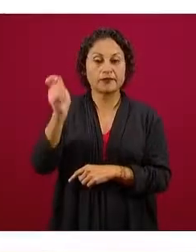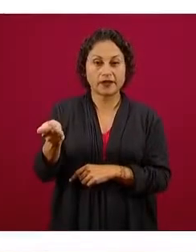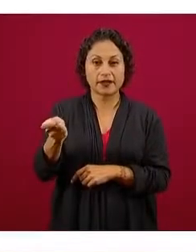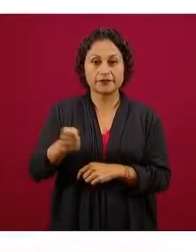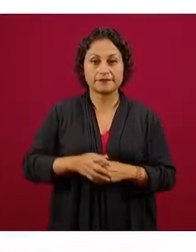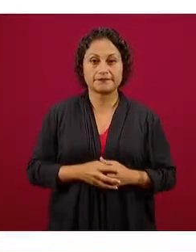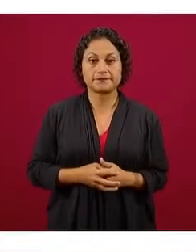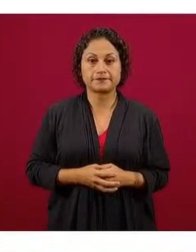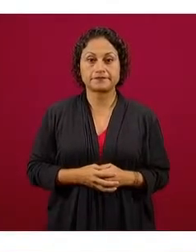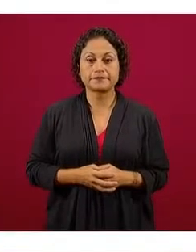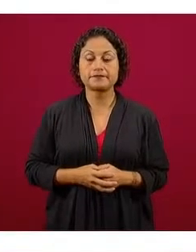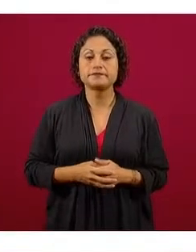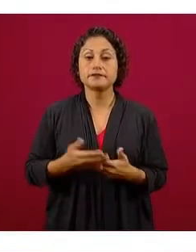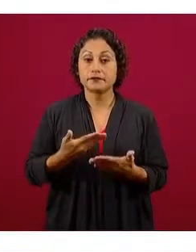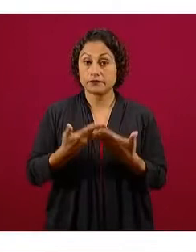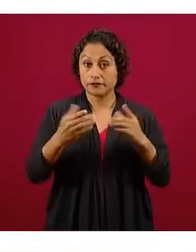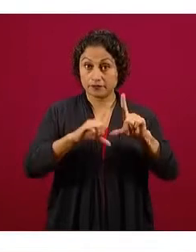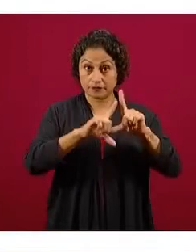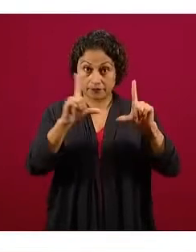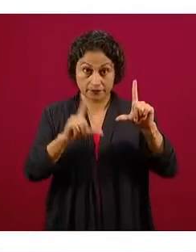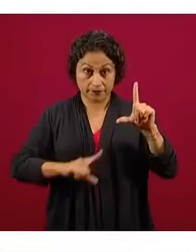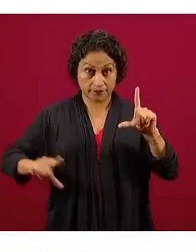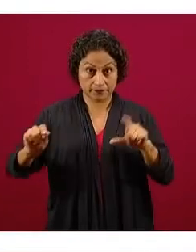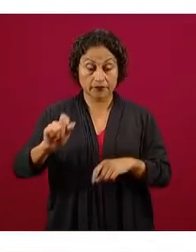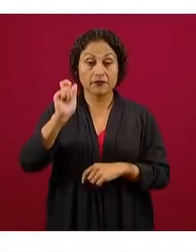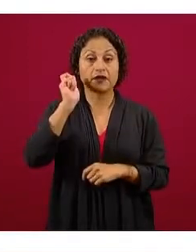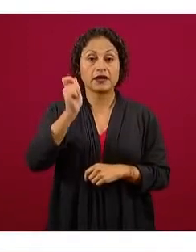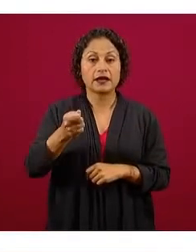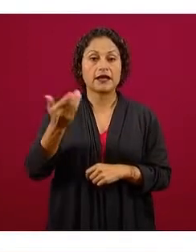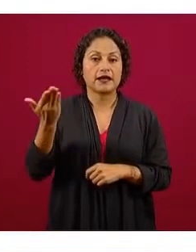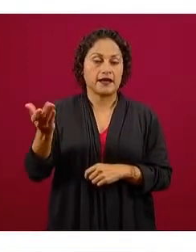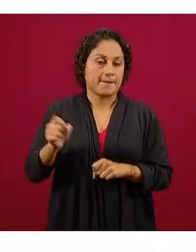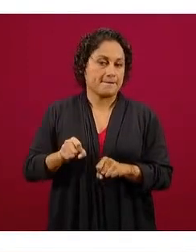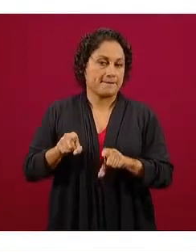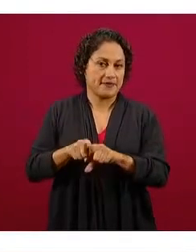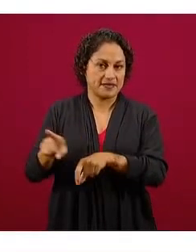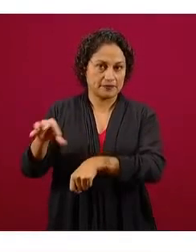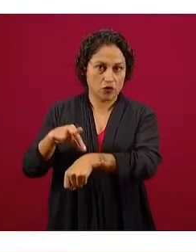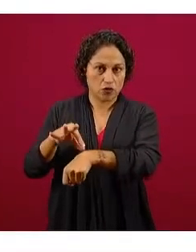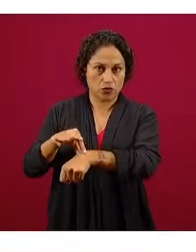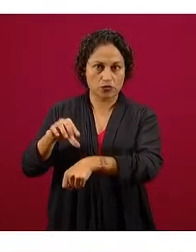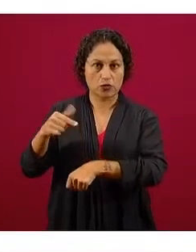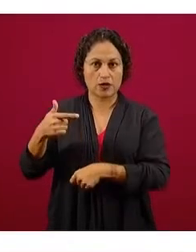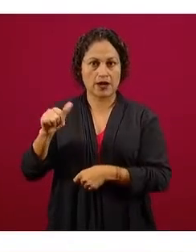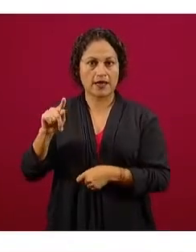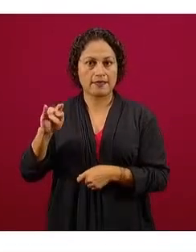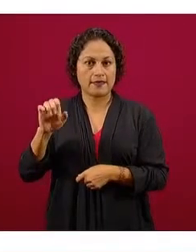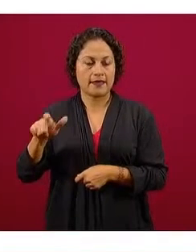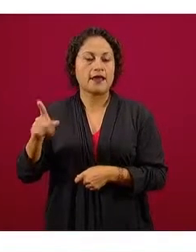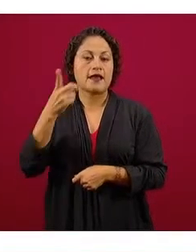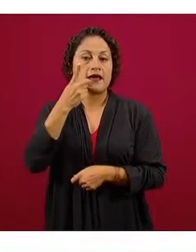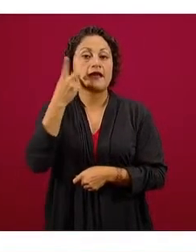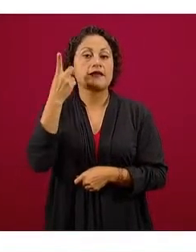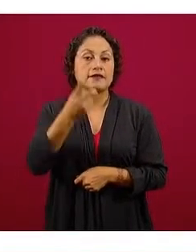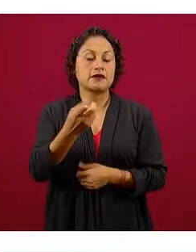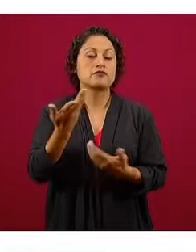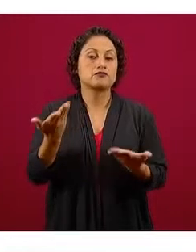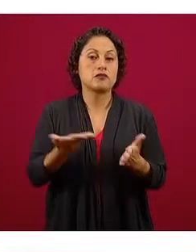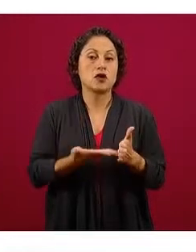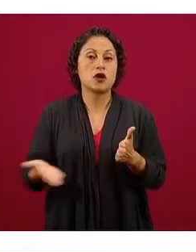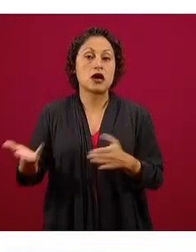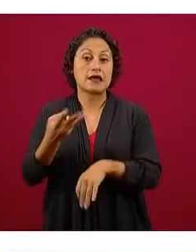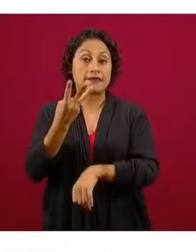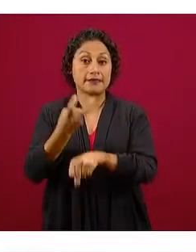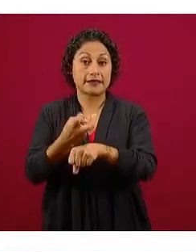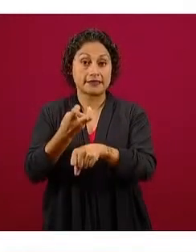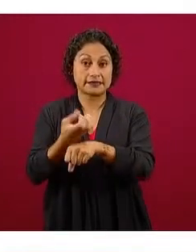actualización del escenario nacional. Aquí está lo que el doctor López-Gatell acaba de precisar. Es ya la tercera